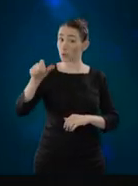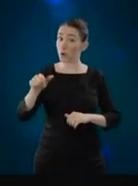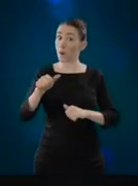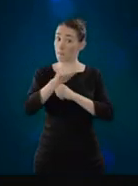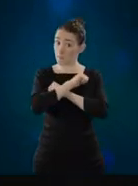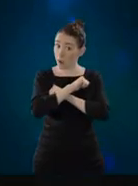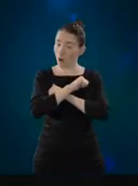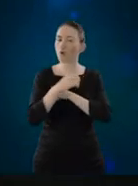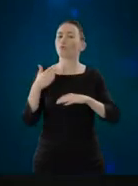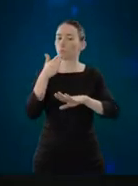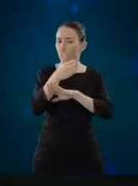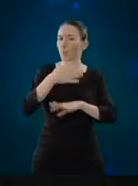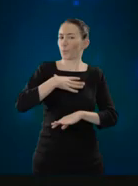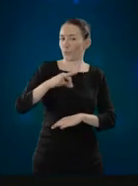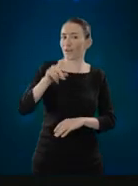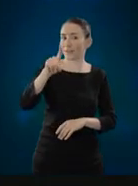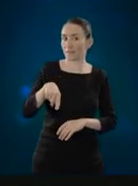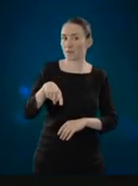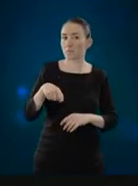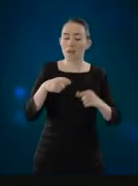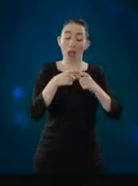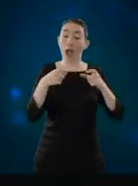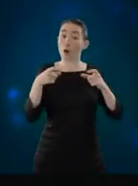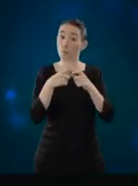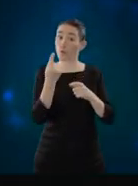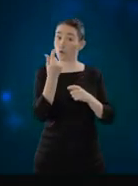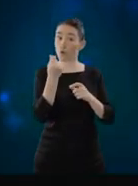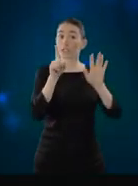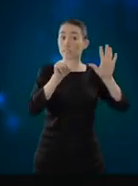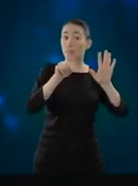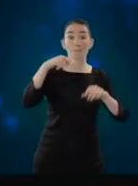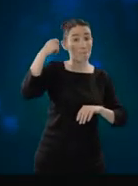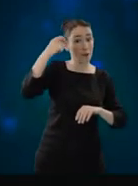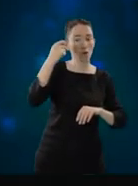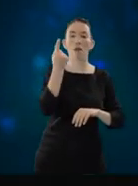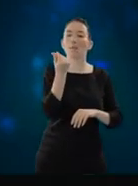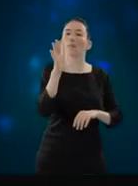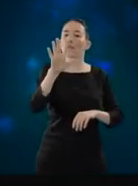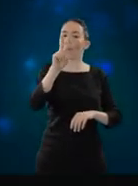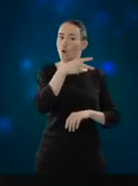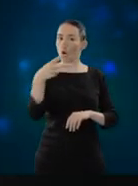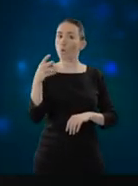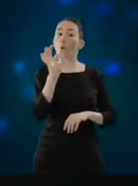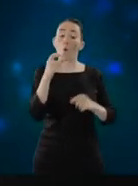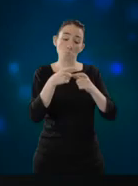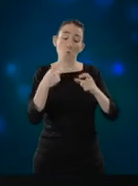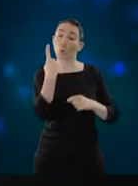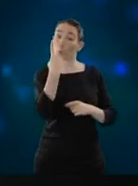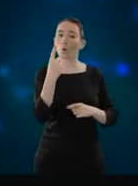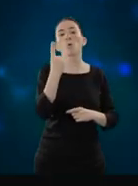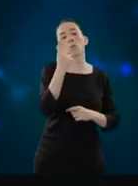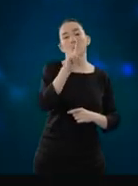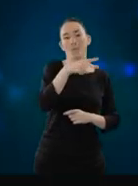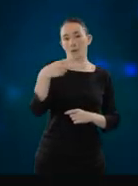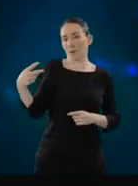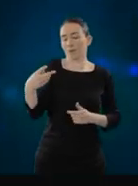También es para las personas que no tienen trabajo. Así pueden comprar un abono para 6 películas por 5 euros o pagar 1